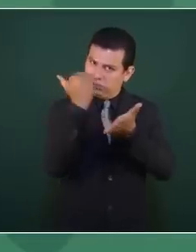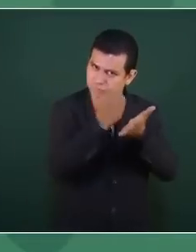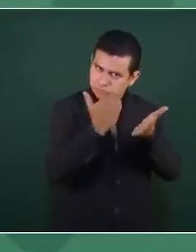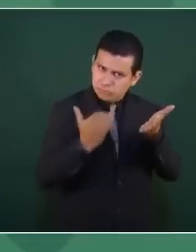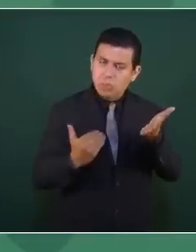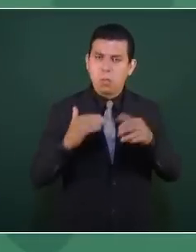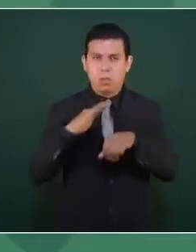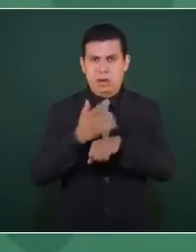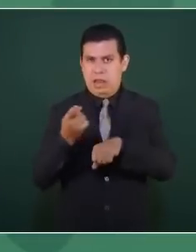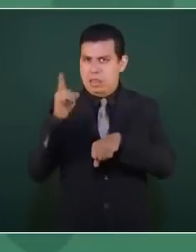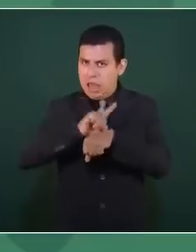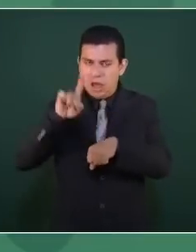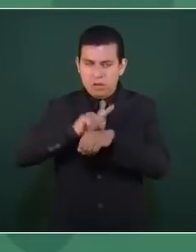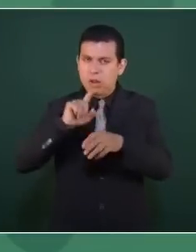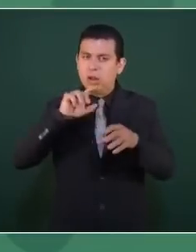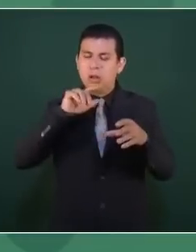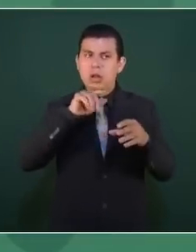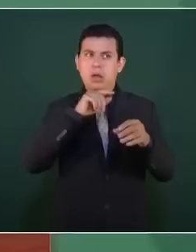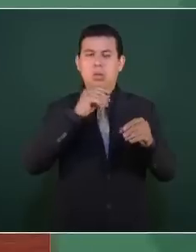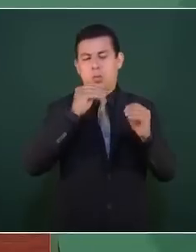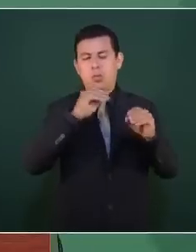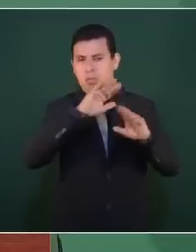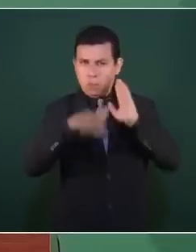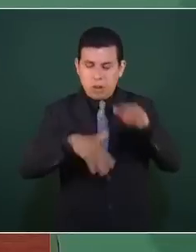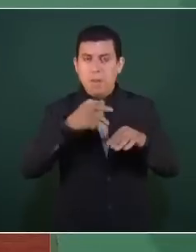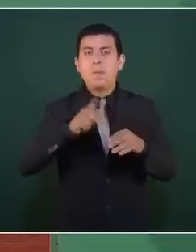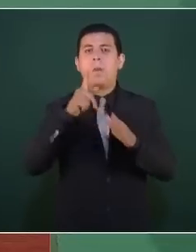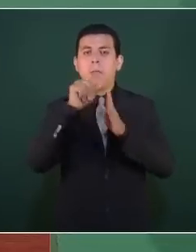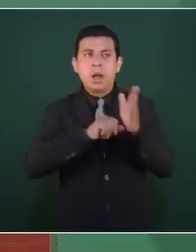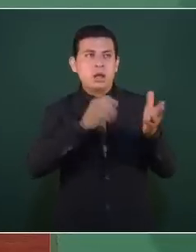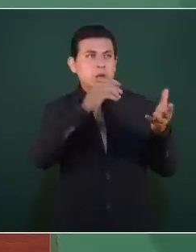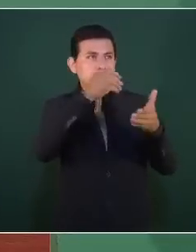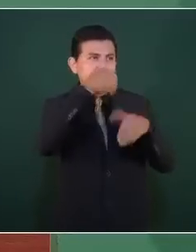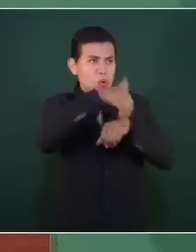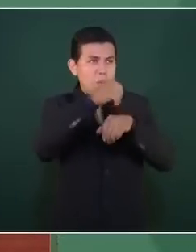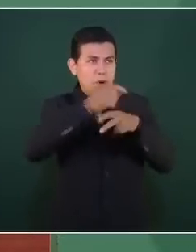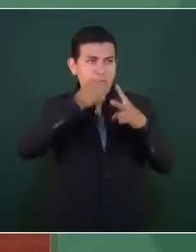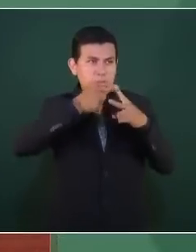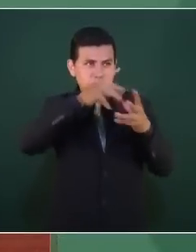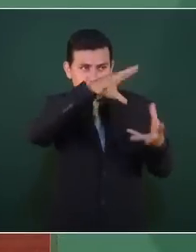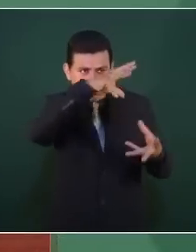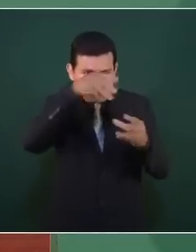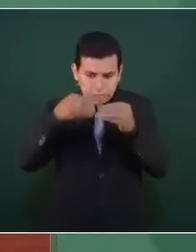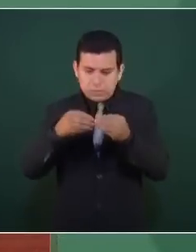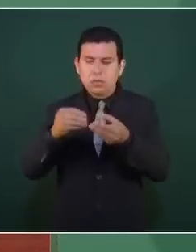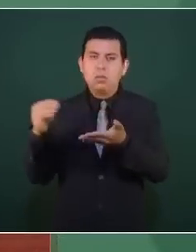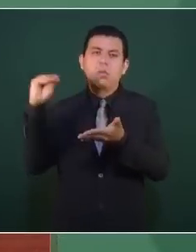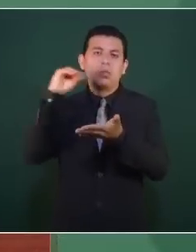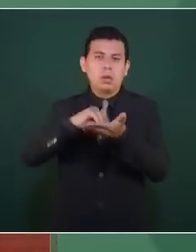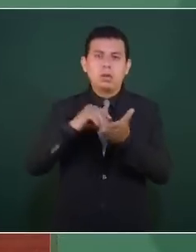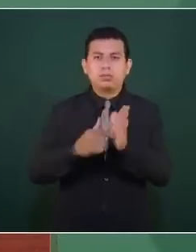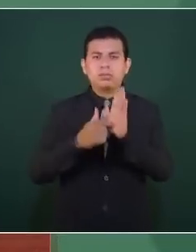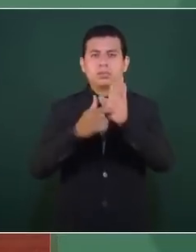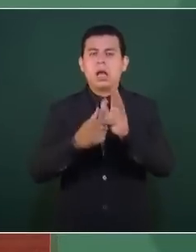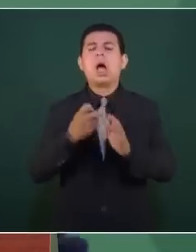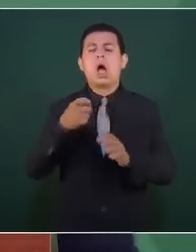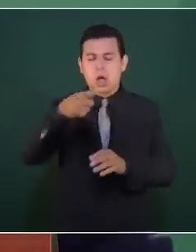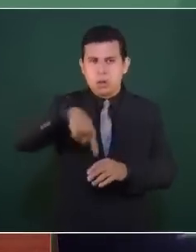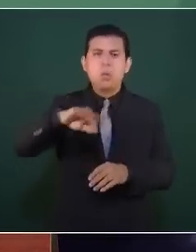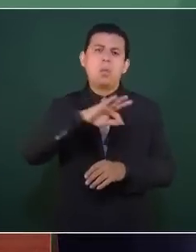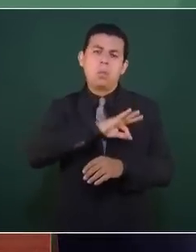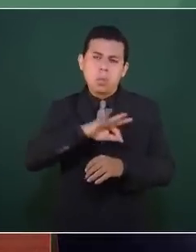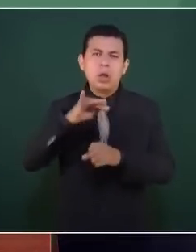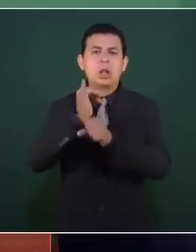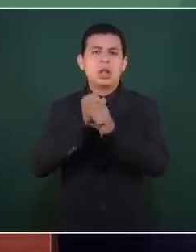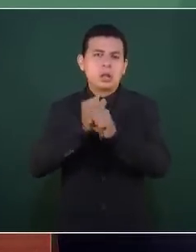diariamente, pero mes a mes estamos presentando, y sería un tema que podríamos estar revisando, si